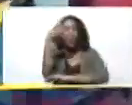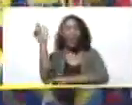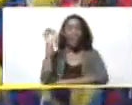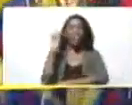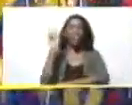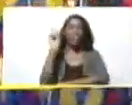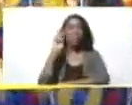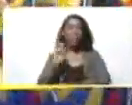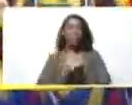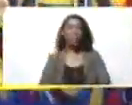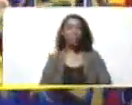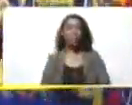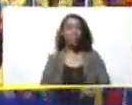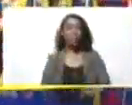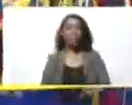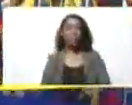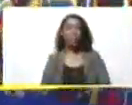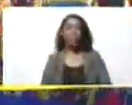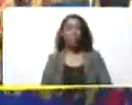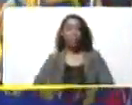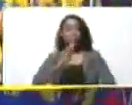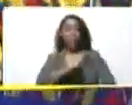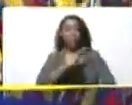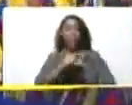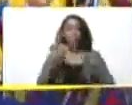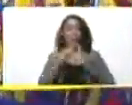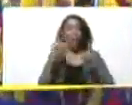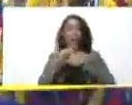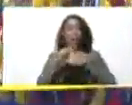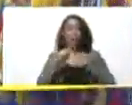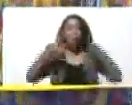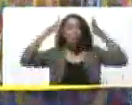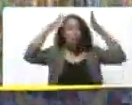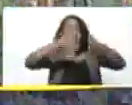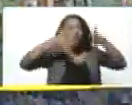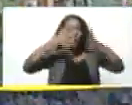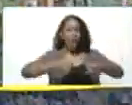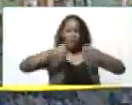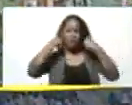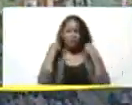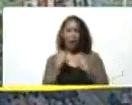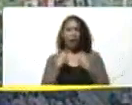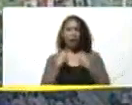Venezuela, con su palabra orientadora y radical.